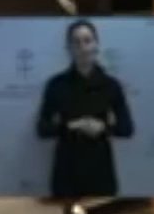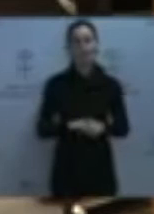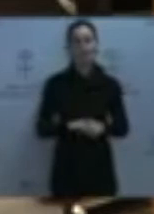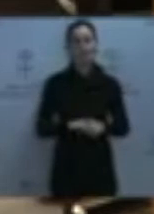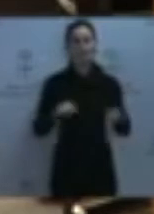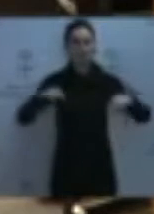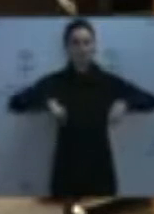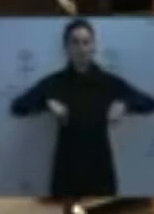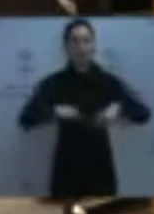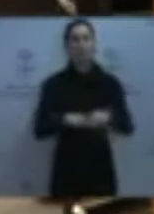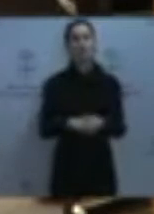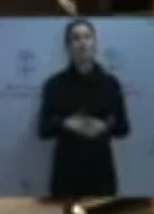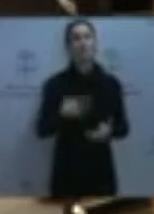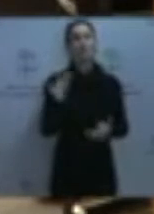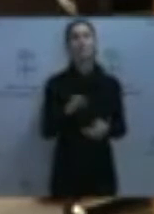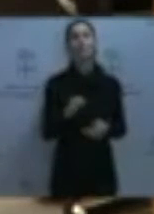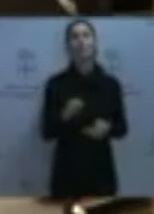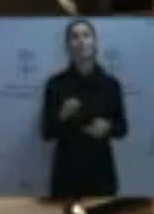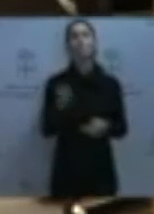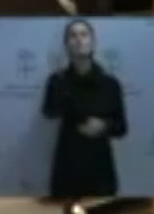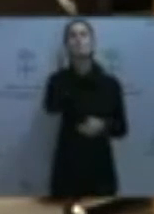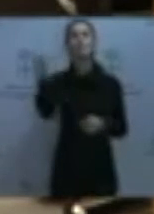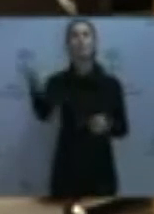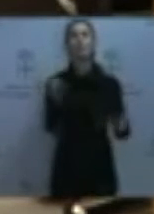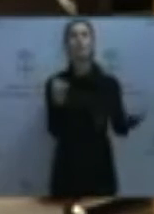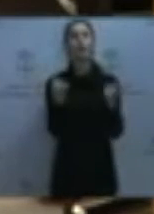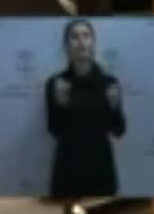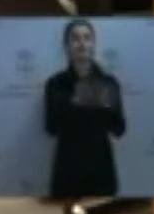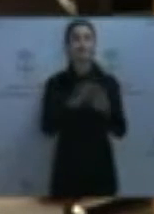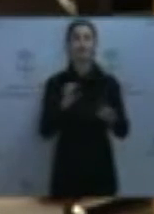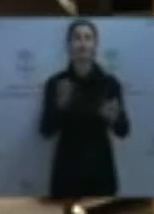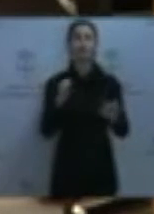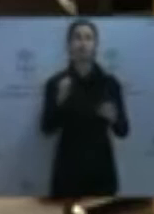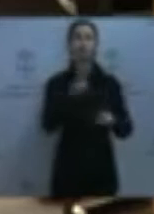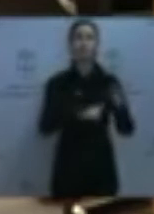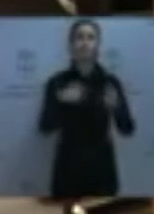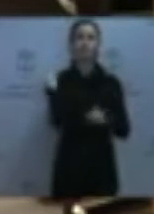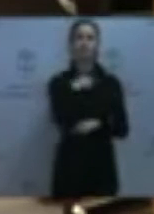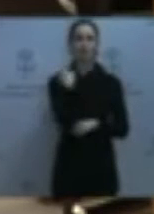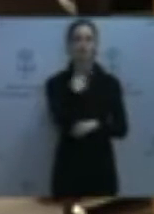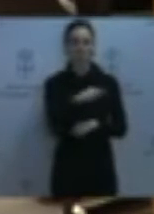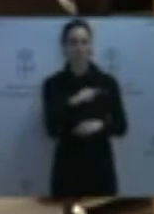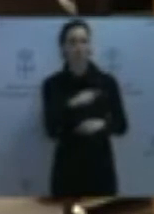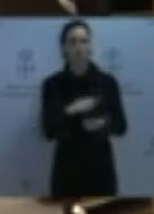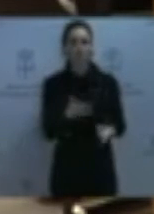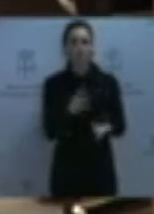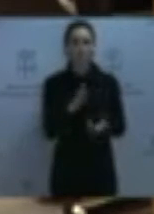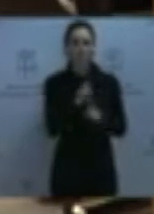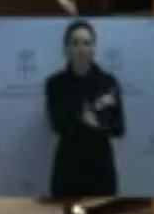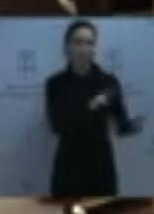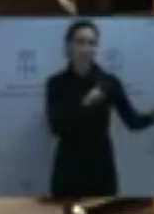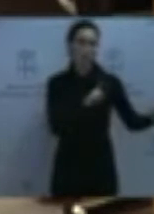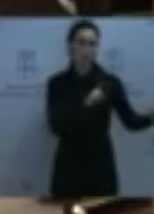Hoy podrían sumarse 2 mujeres más al número de víctimas, 16 ya lo que va de año, de víctimas de la